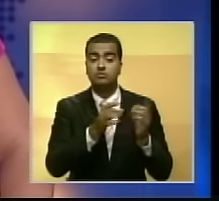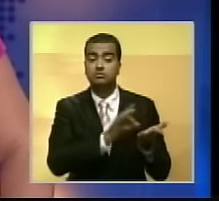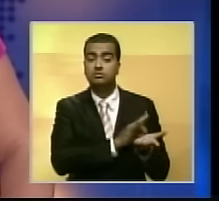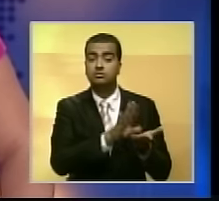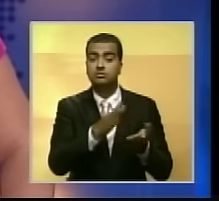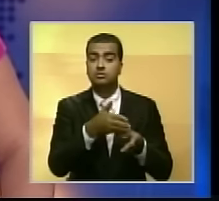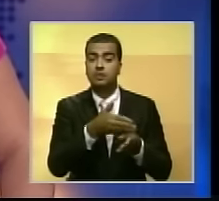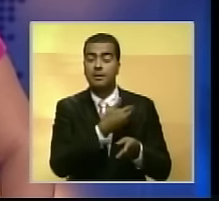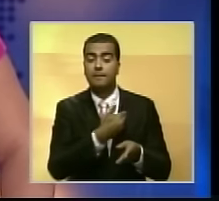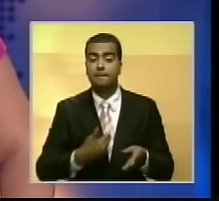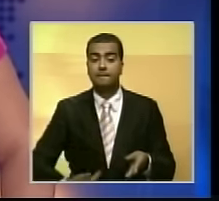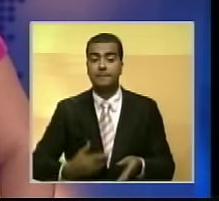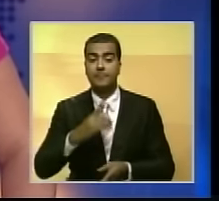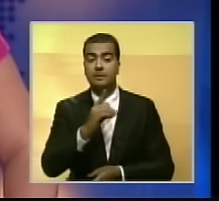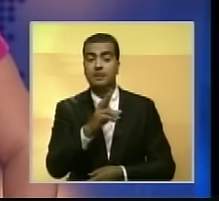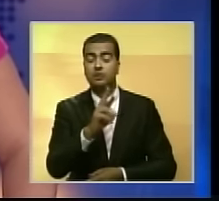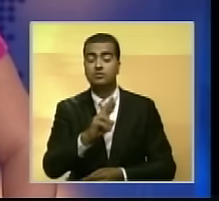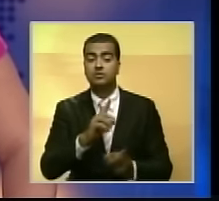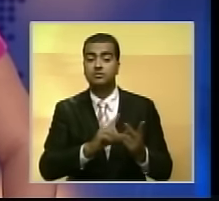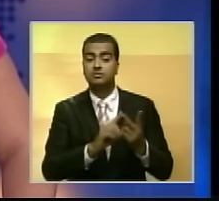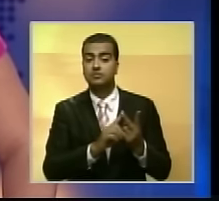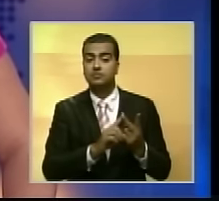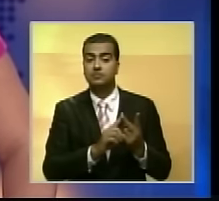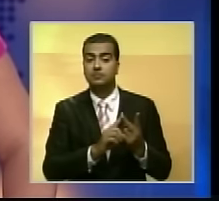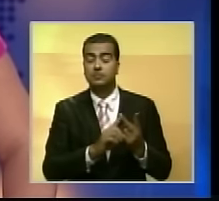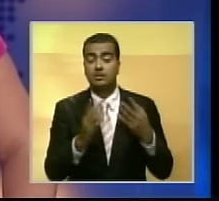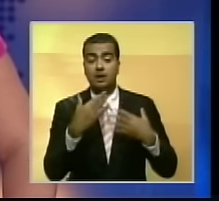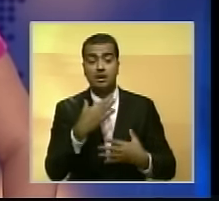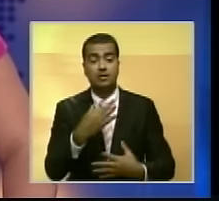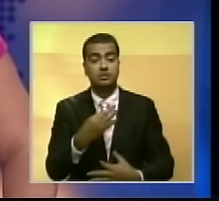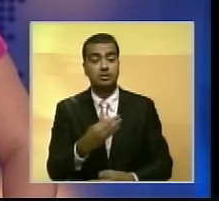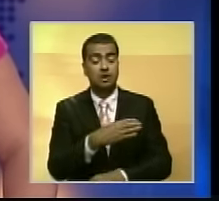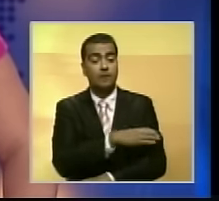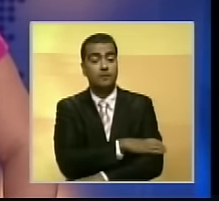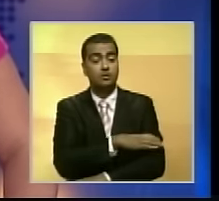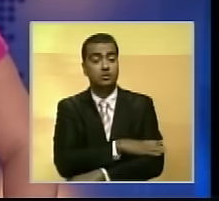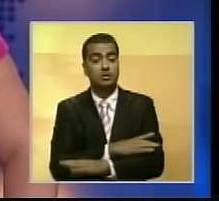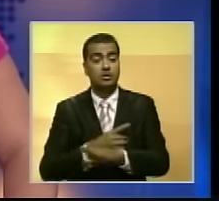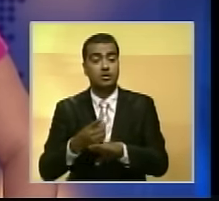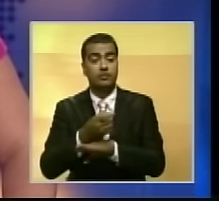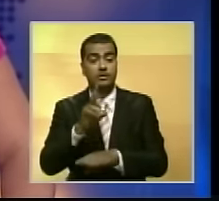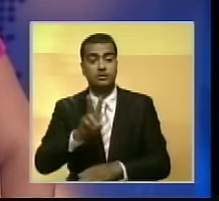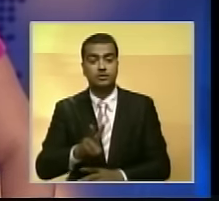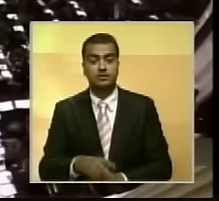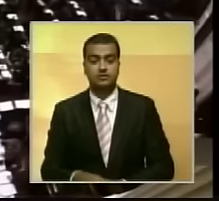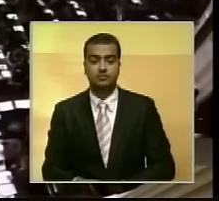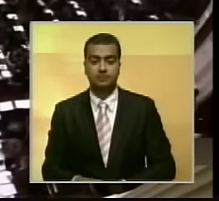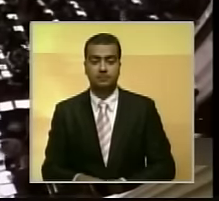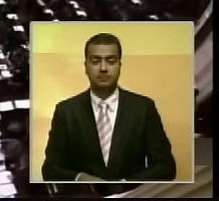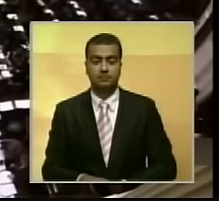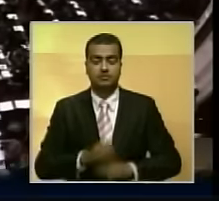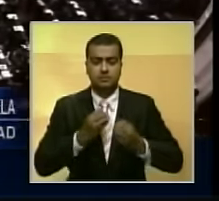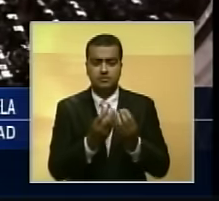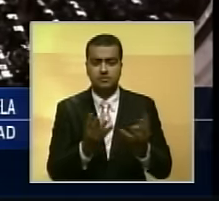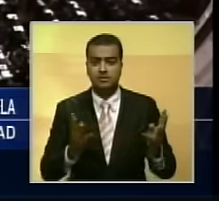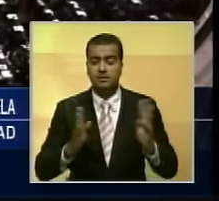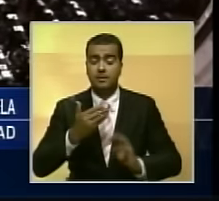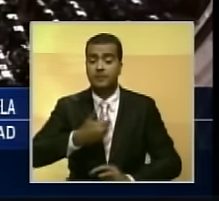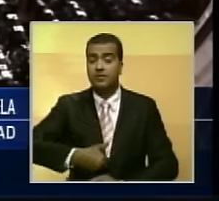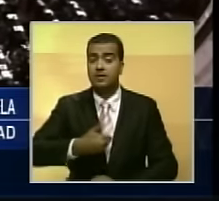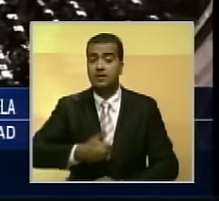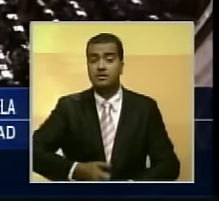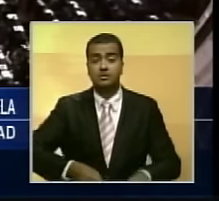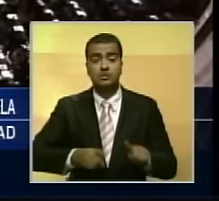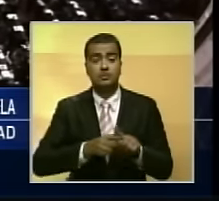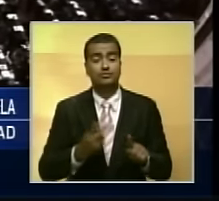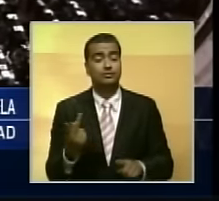destitución de la exmandataria Dilma Rousseff y otra sobre la tensión entre la oposición y el gobierno de Venezuela. Para la Cámara Baja Argentina, la situación